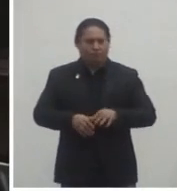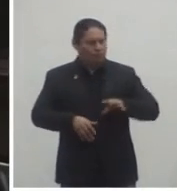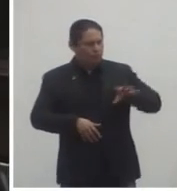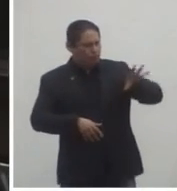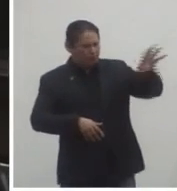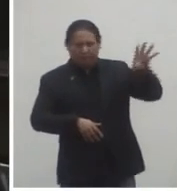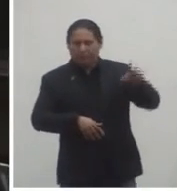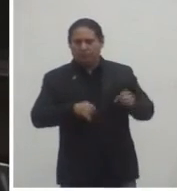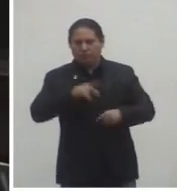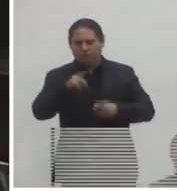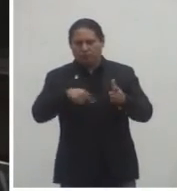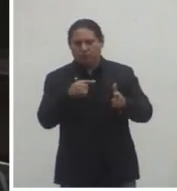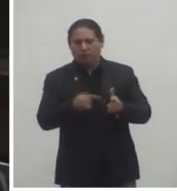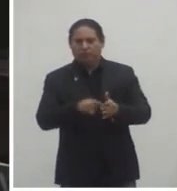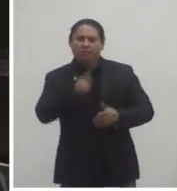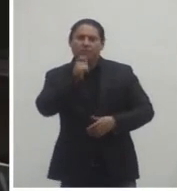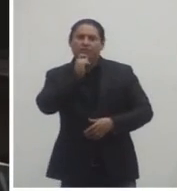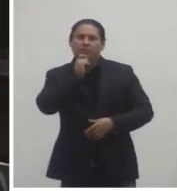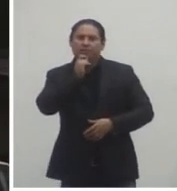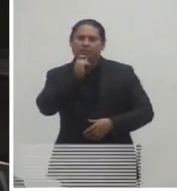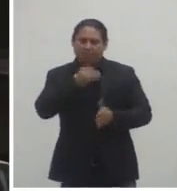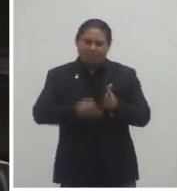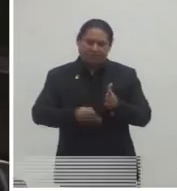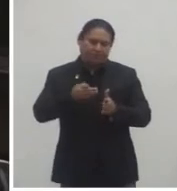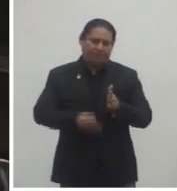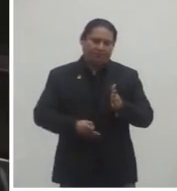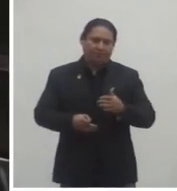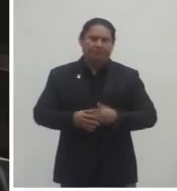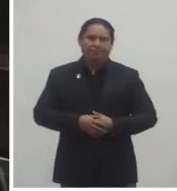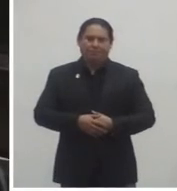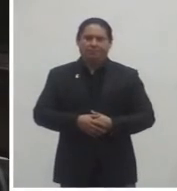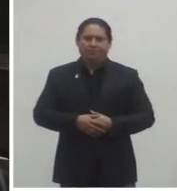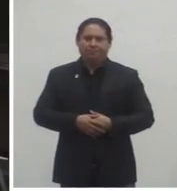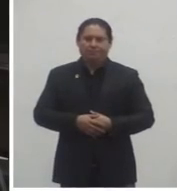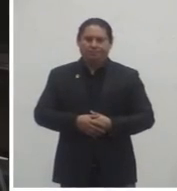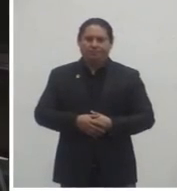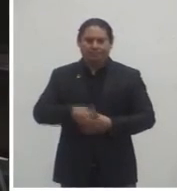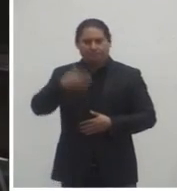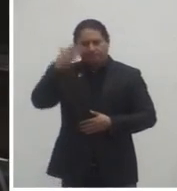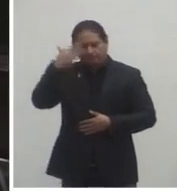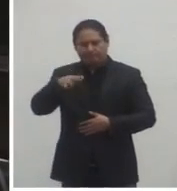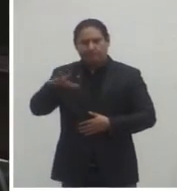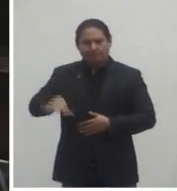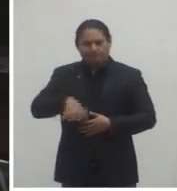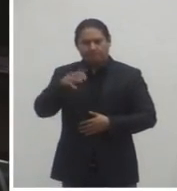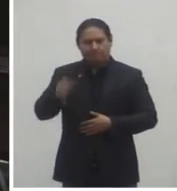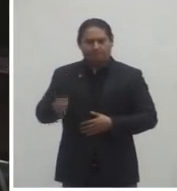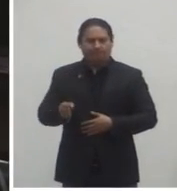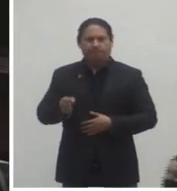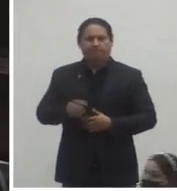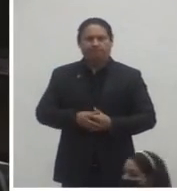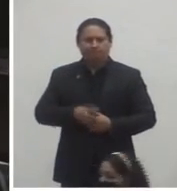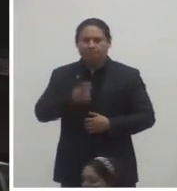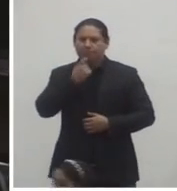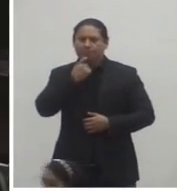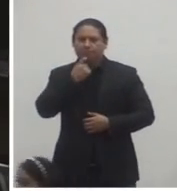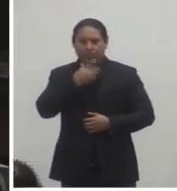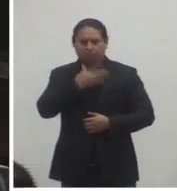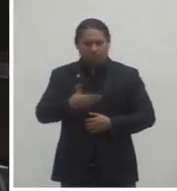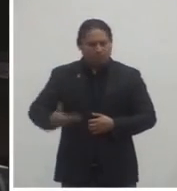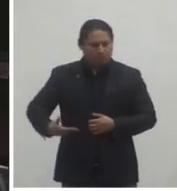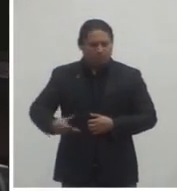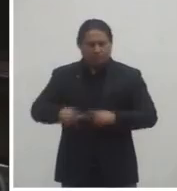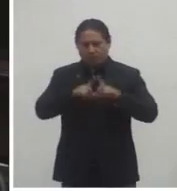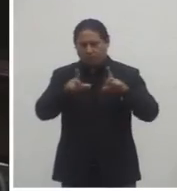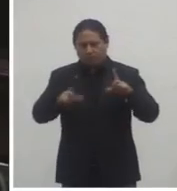marginadas todavía son abundantes, y hay que reconocer ese esfuerzo del gobierno de la República, en donde el